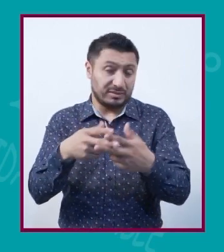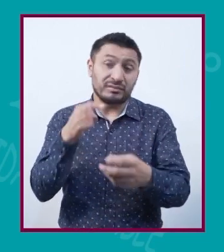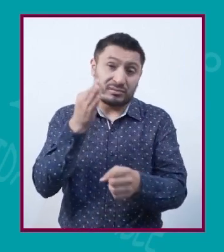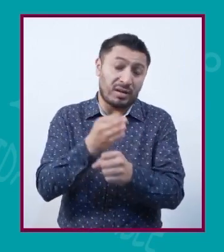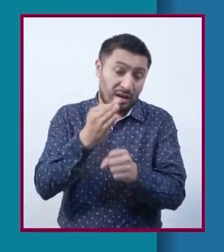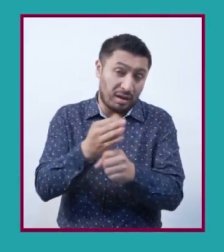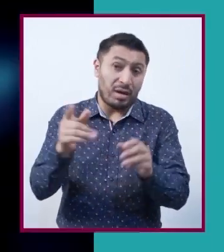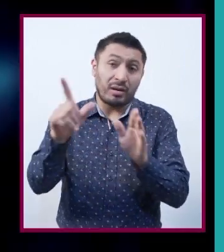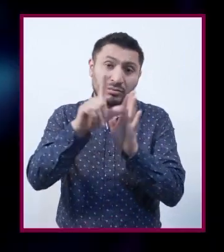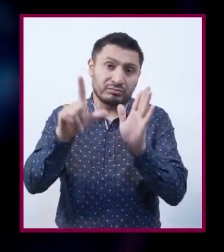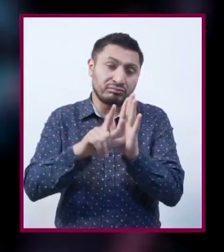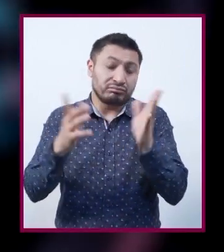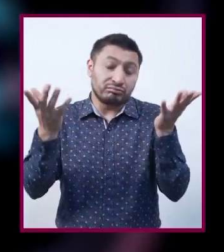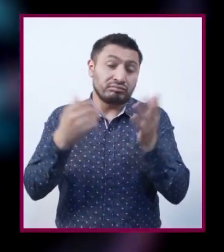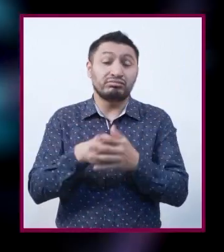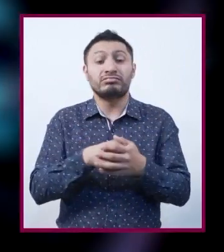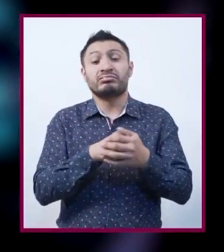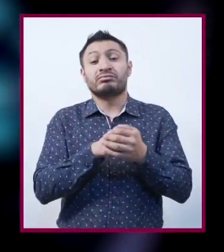trabajando online.